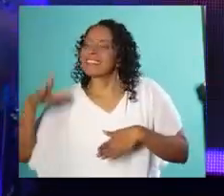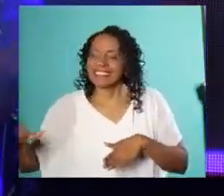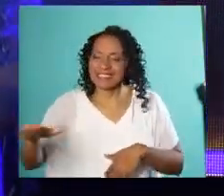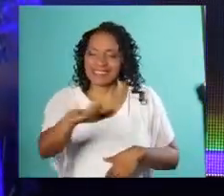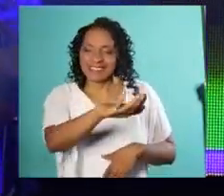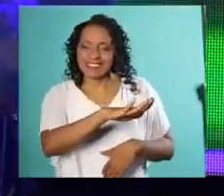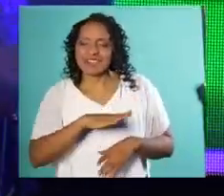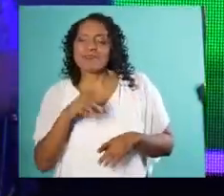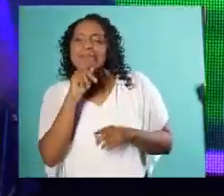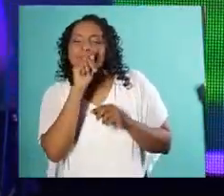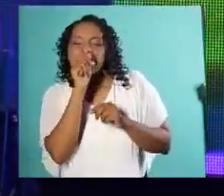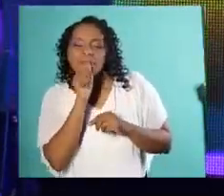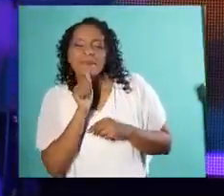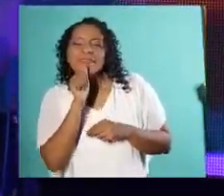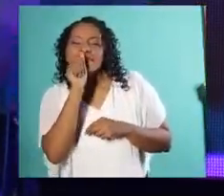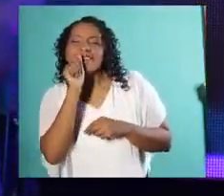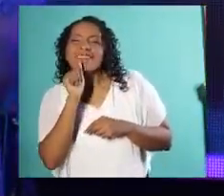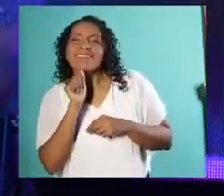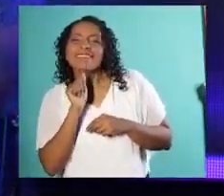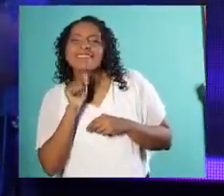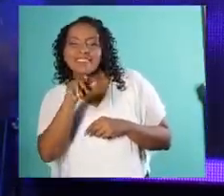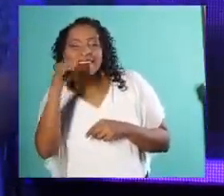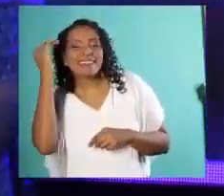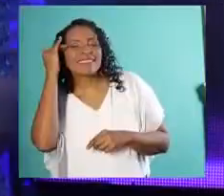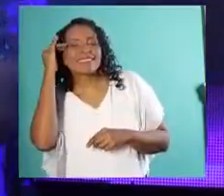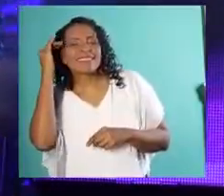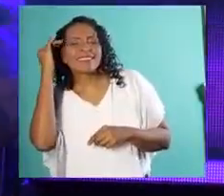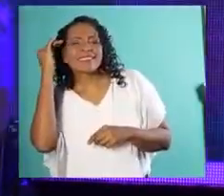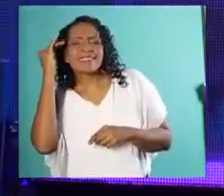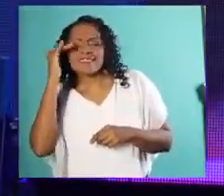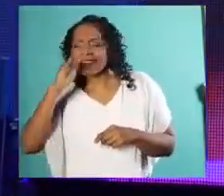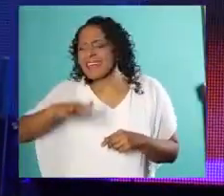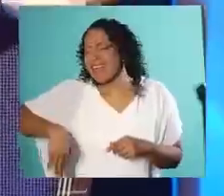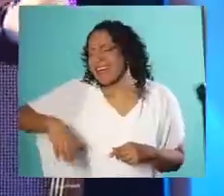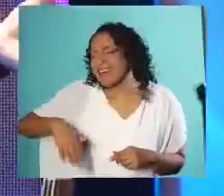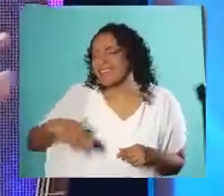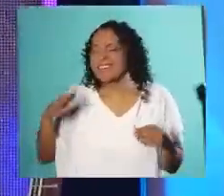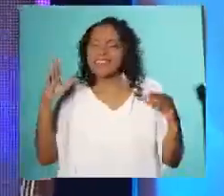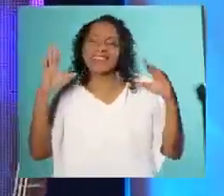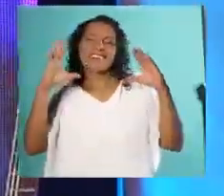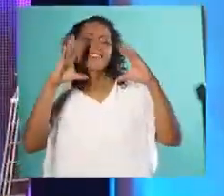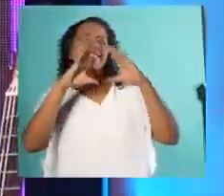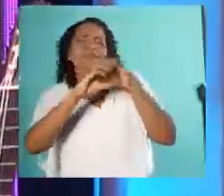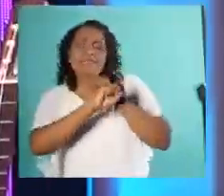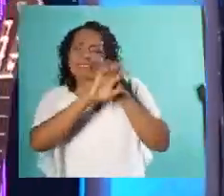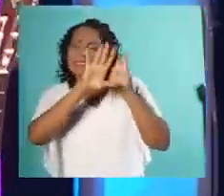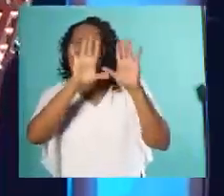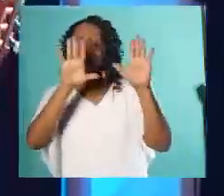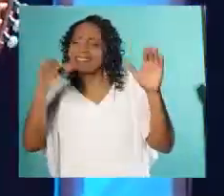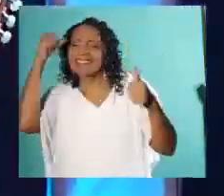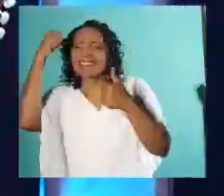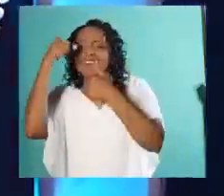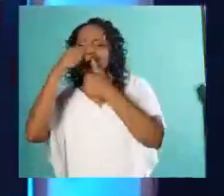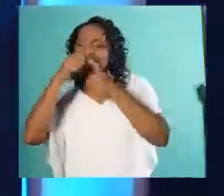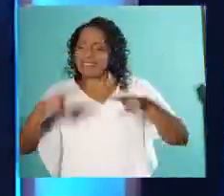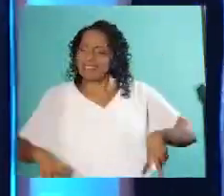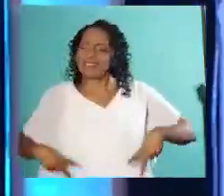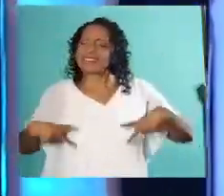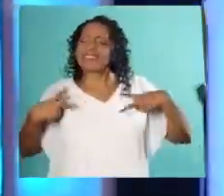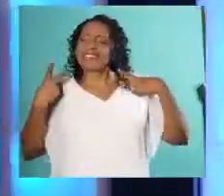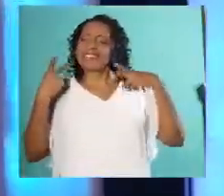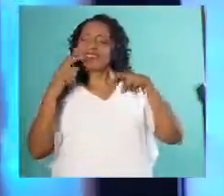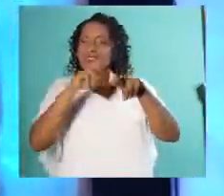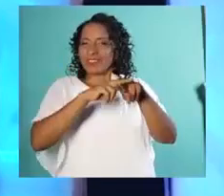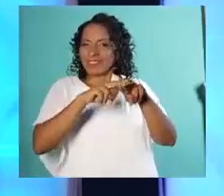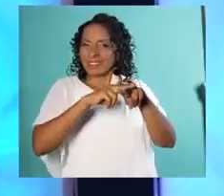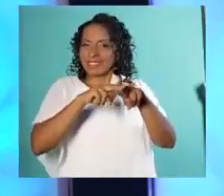la virtud de los sabios. Tarde o temprano yo sé que te va a ir bien. Recuerda que la vida es un tren. Si